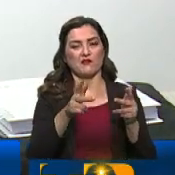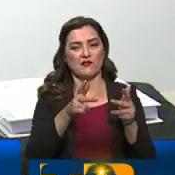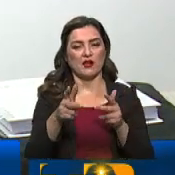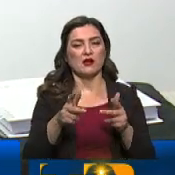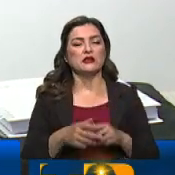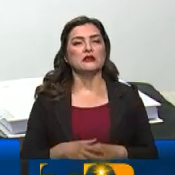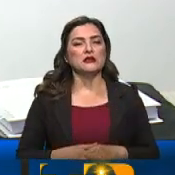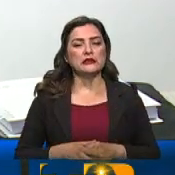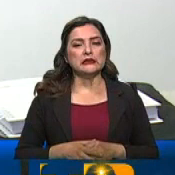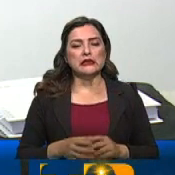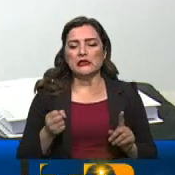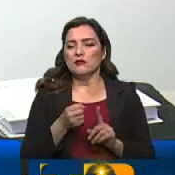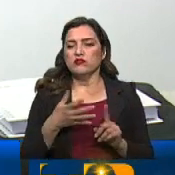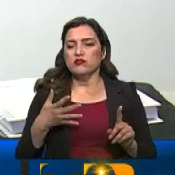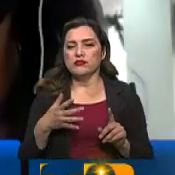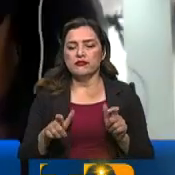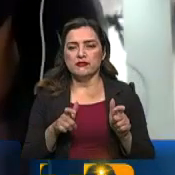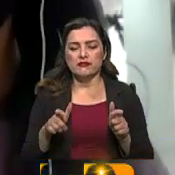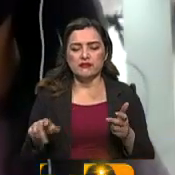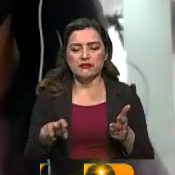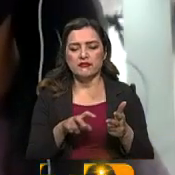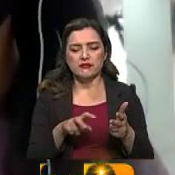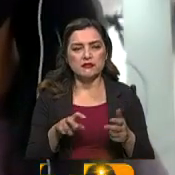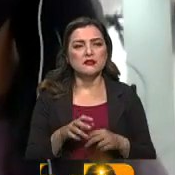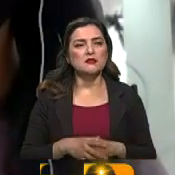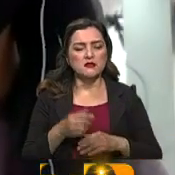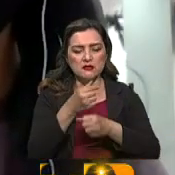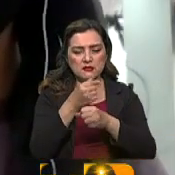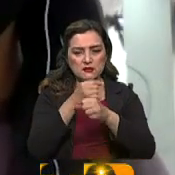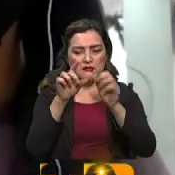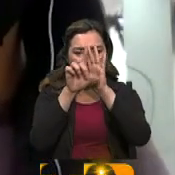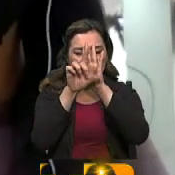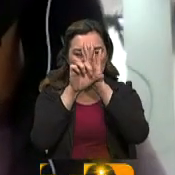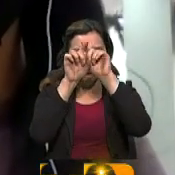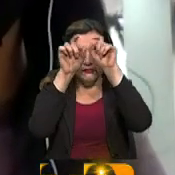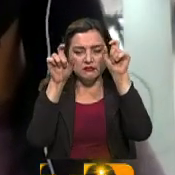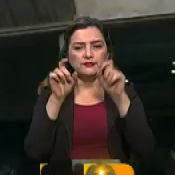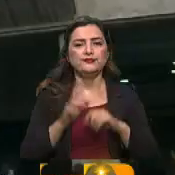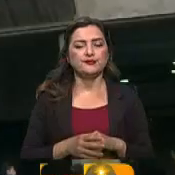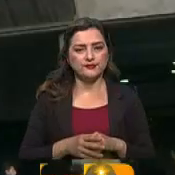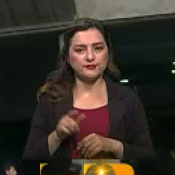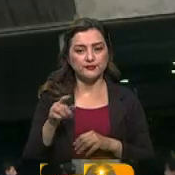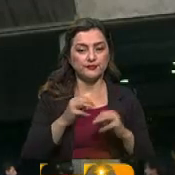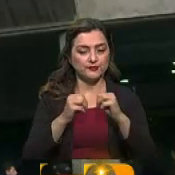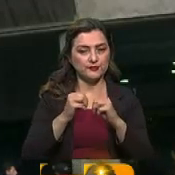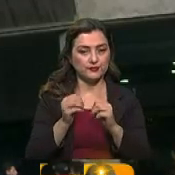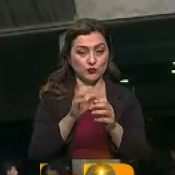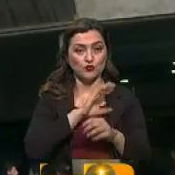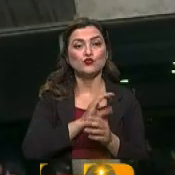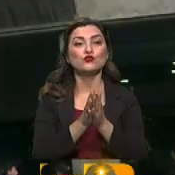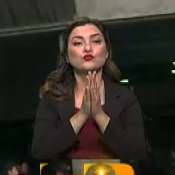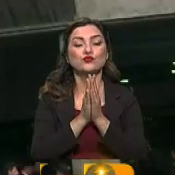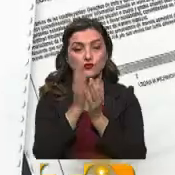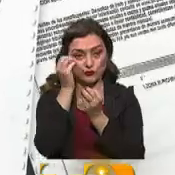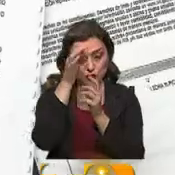está afectando el movimiento de la ciudadanía. Según el gerente jurídico de la empresa de pasajeros, José Vázquez, el municipio solicitó un